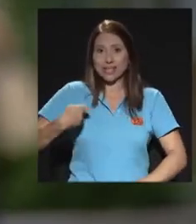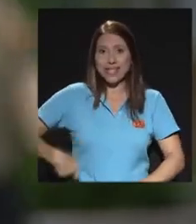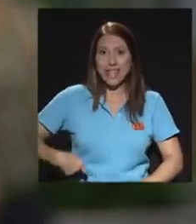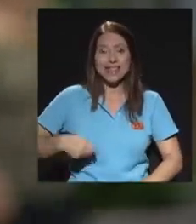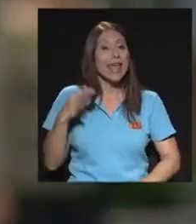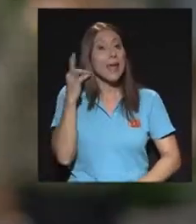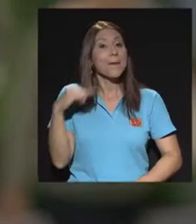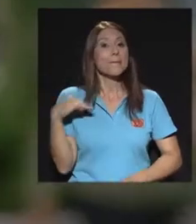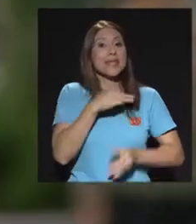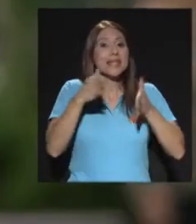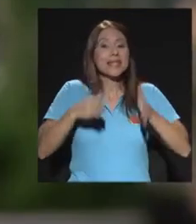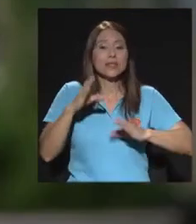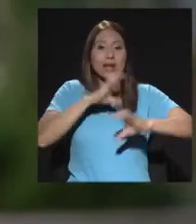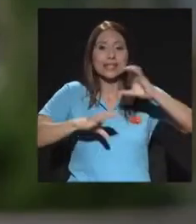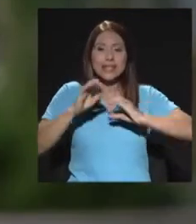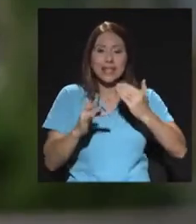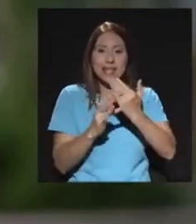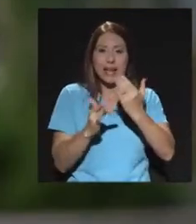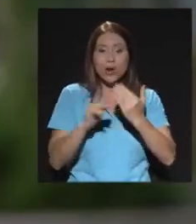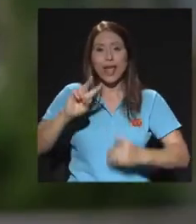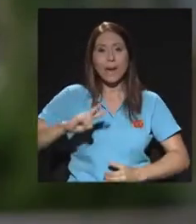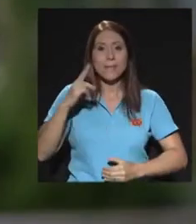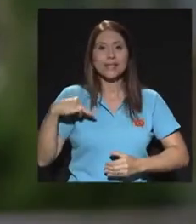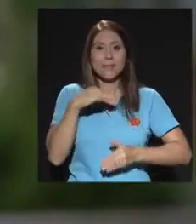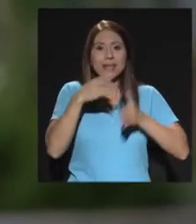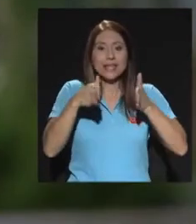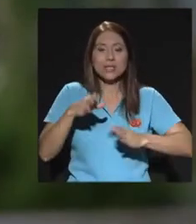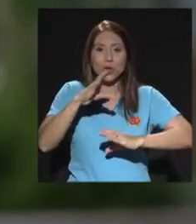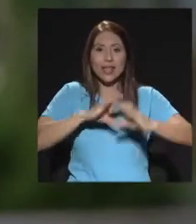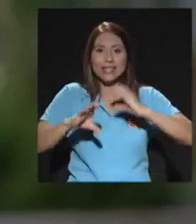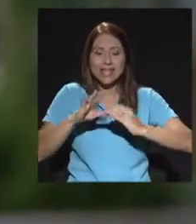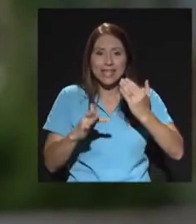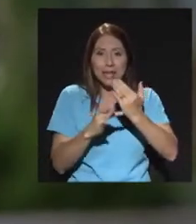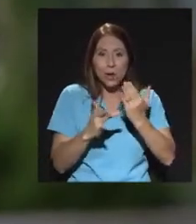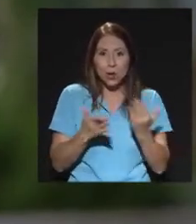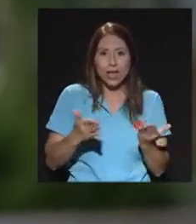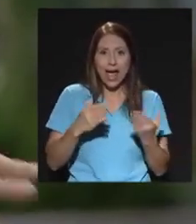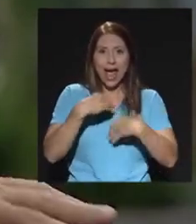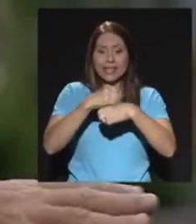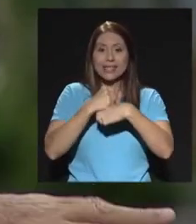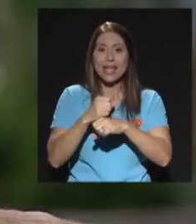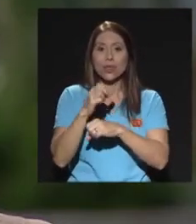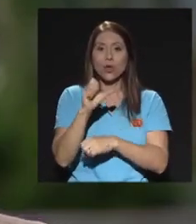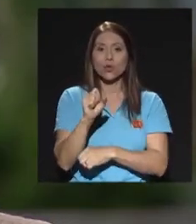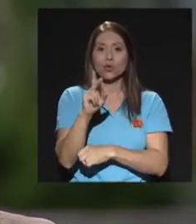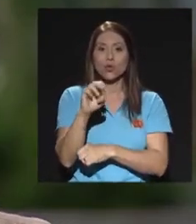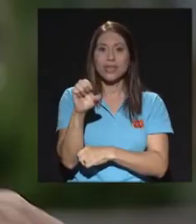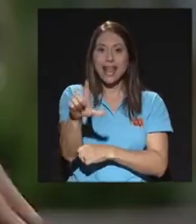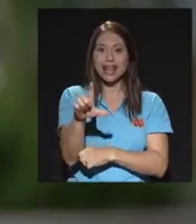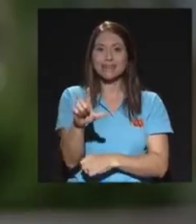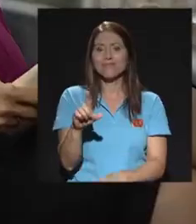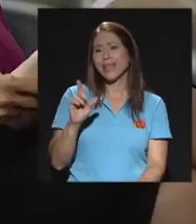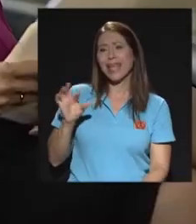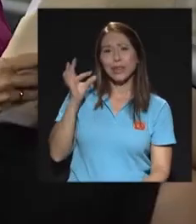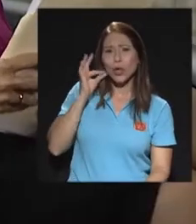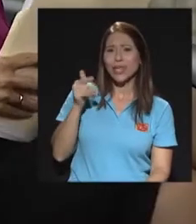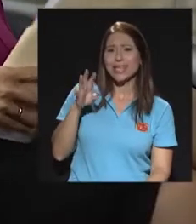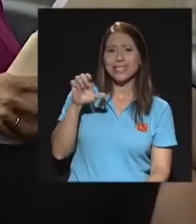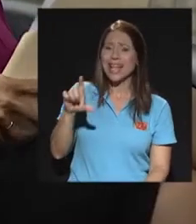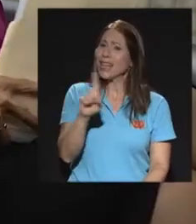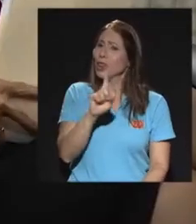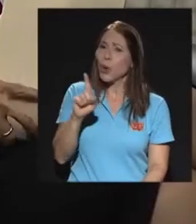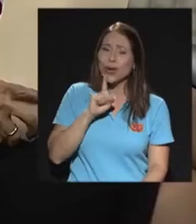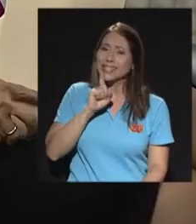Ciencia y Tecnología, el viceministro de Tecnología, lo que está haciendo Sutel. Y no es cierto, doña Giselle, en la Ley General